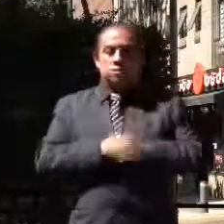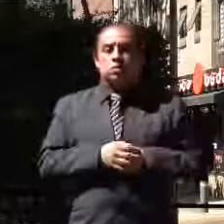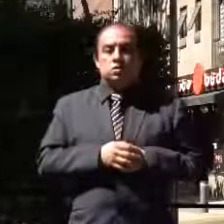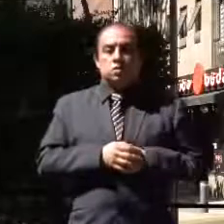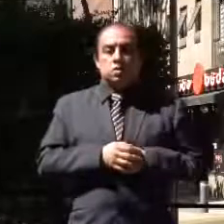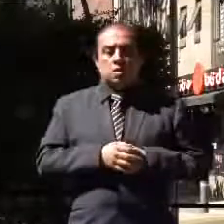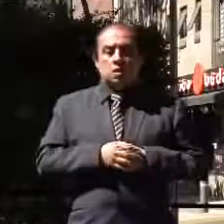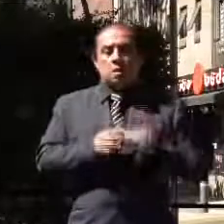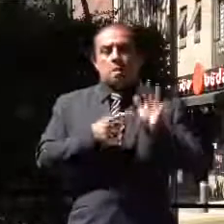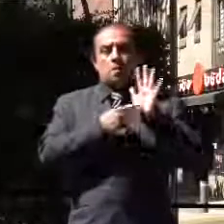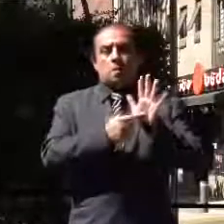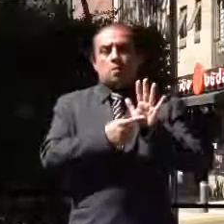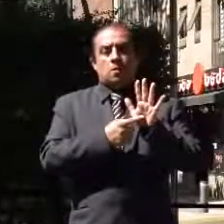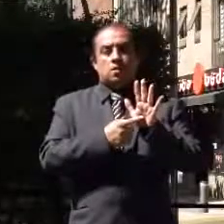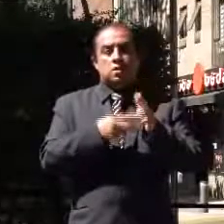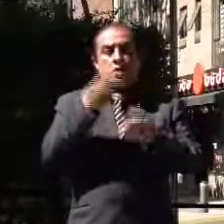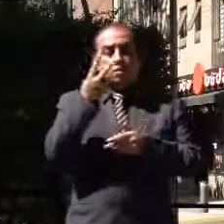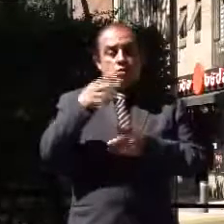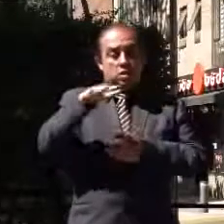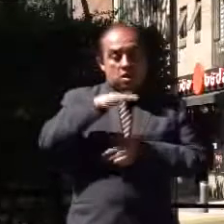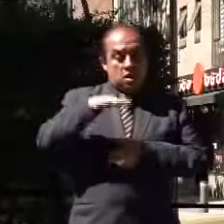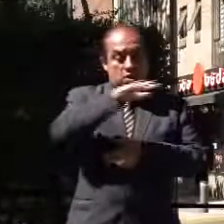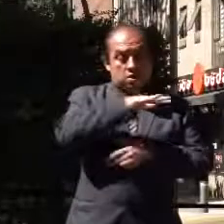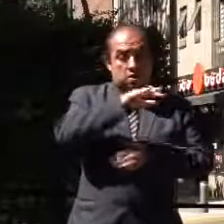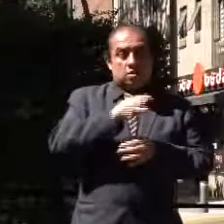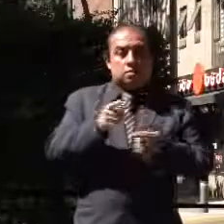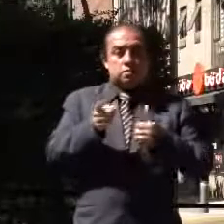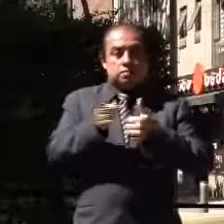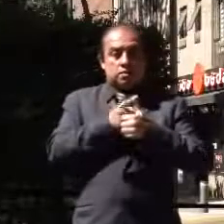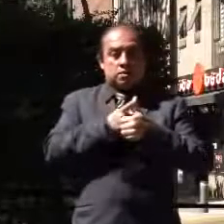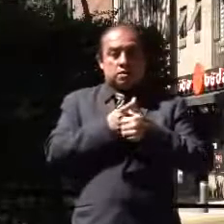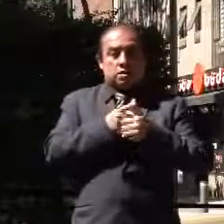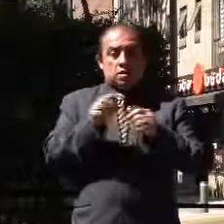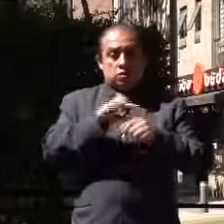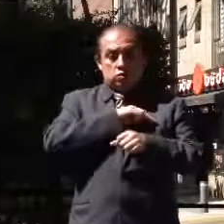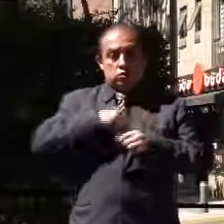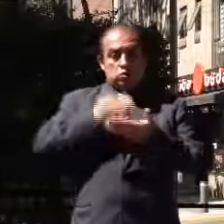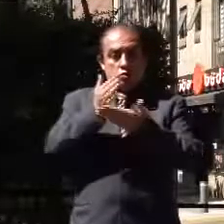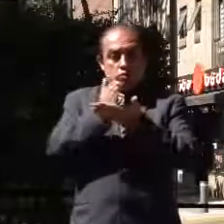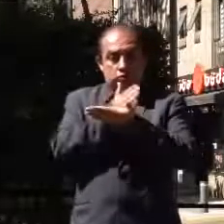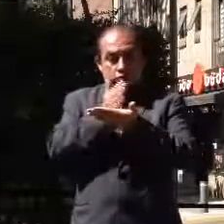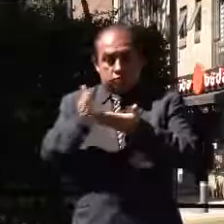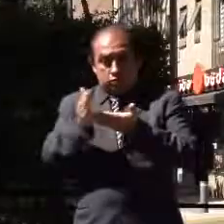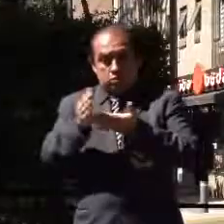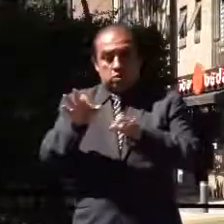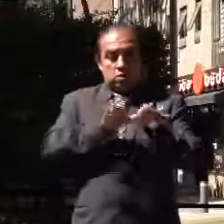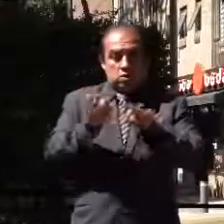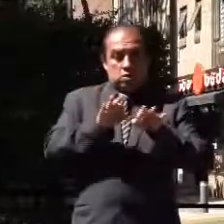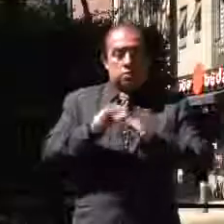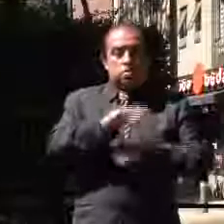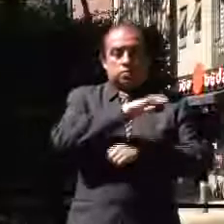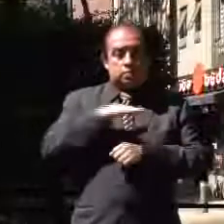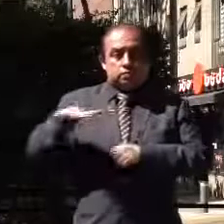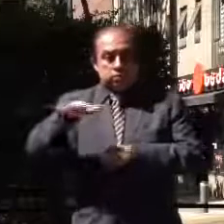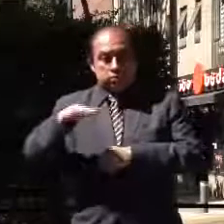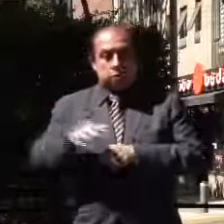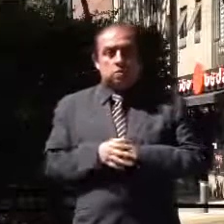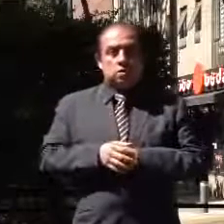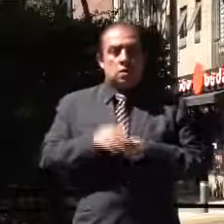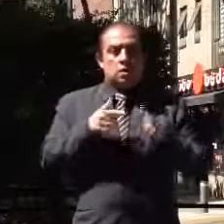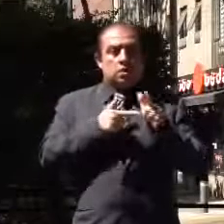se indican las dos zonas principales en las que dividimos nuestro trabajo de sectorización. La lámina que sigue